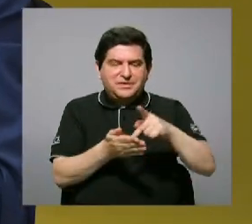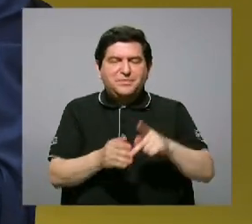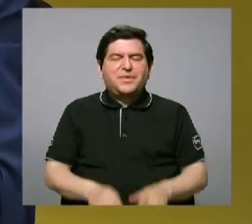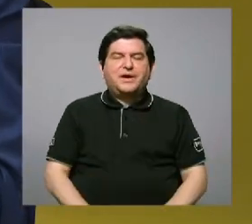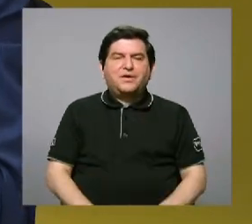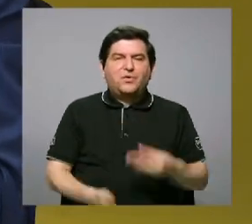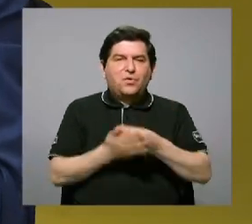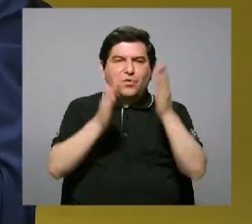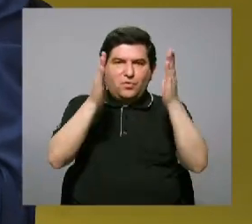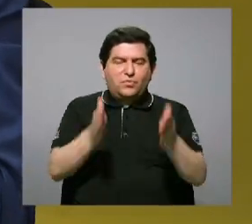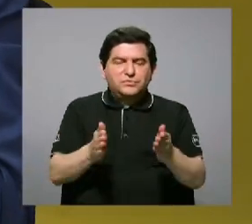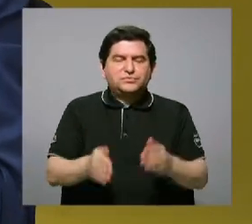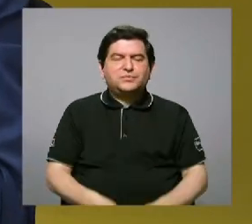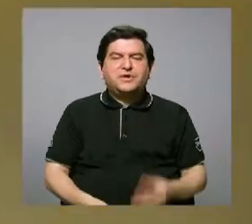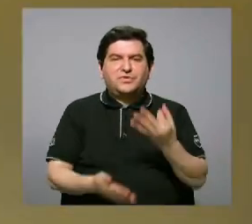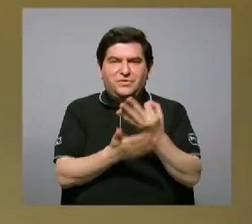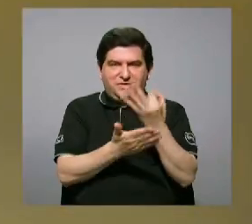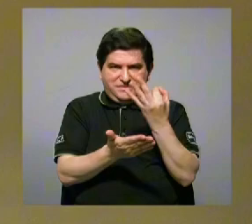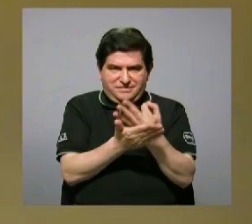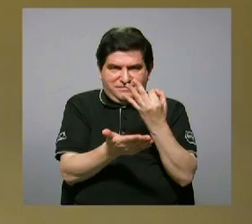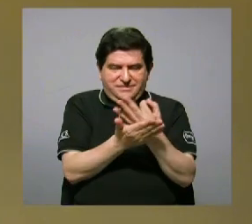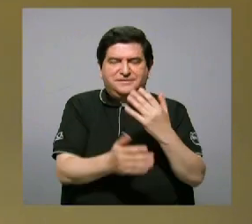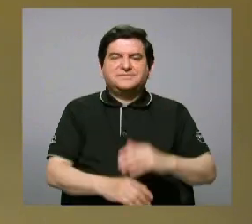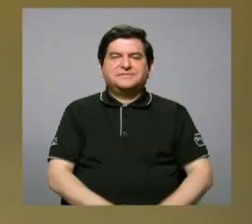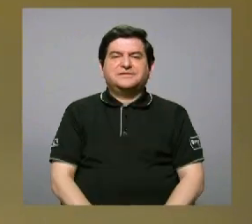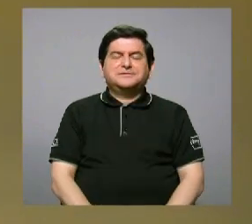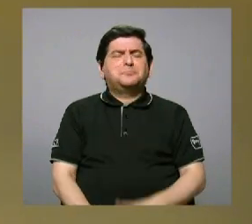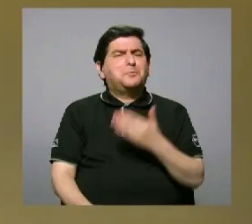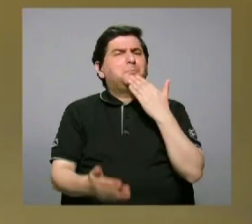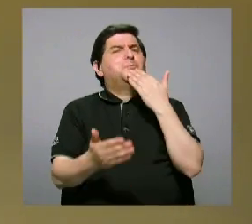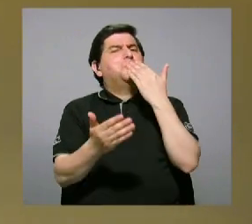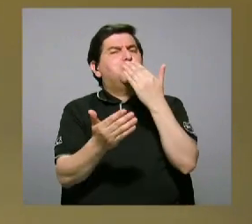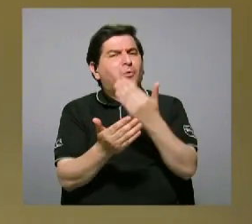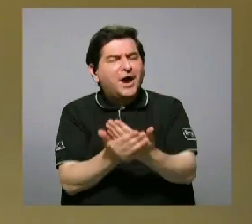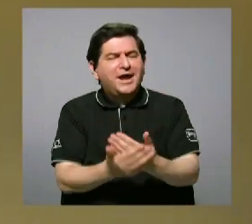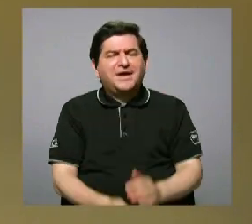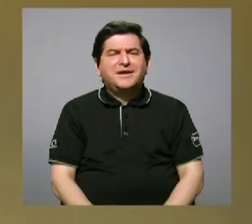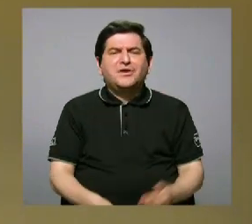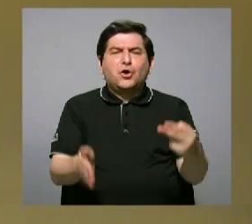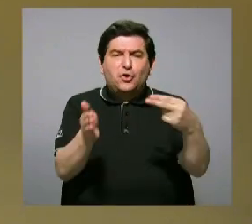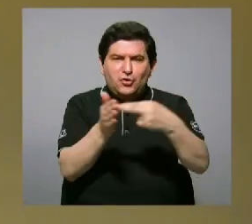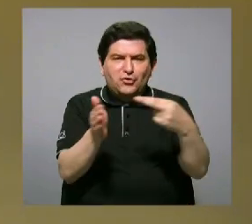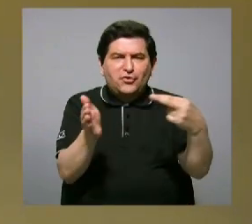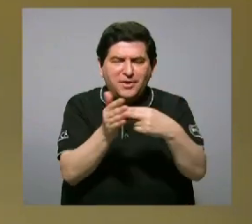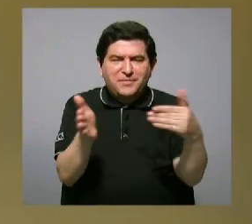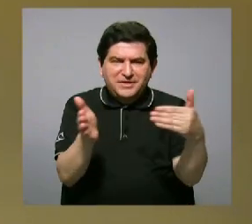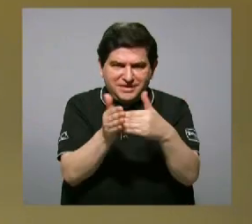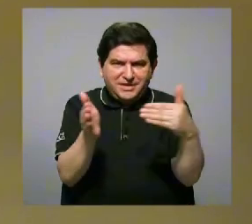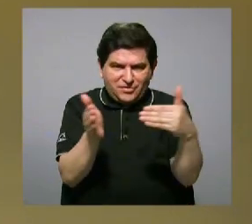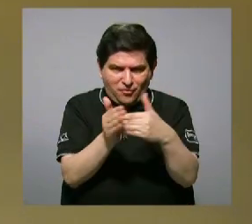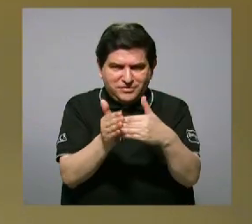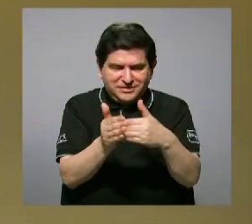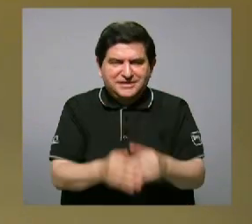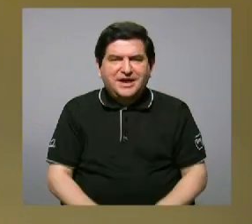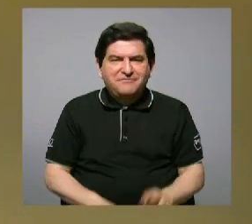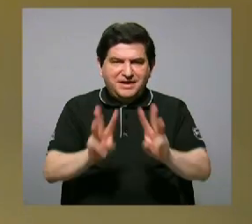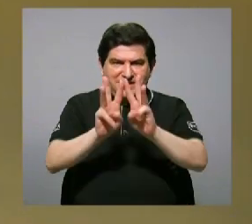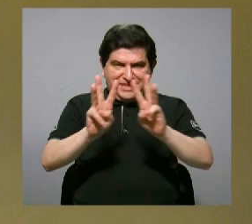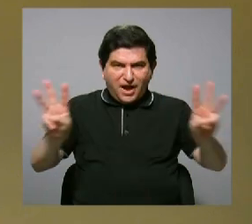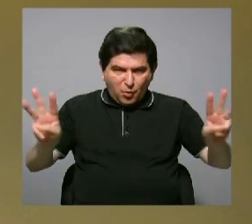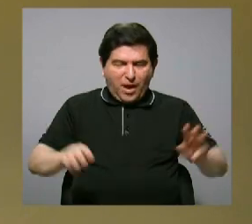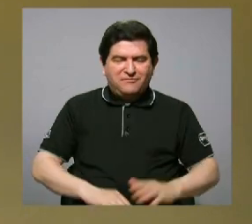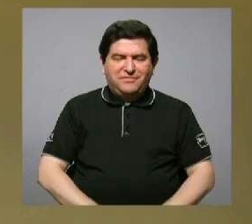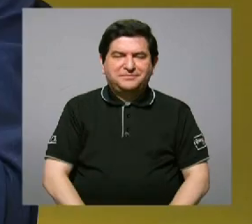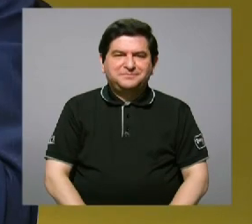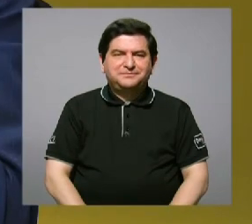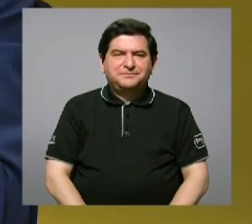consumidores financieros. Pues qué bueno, y repitamos una vez más la página web para concluir